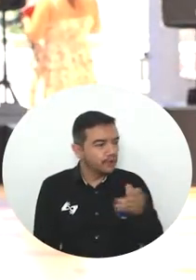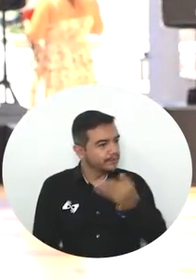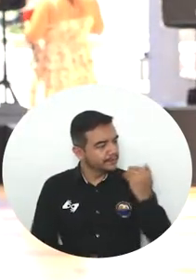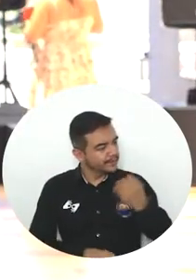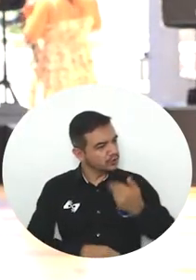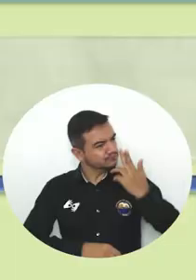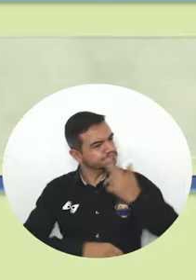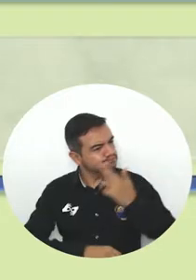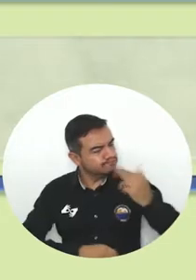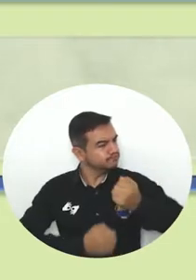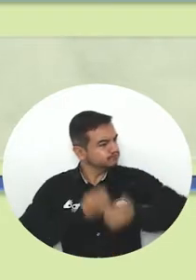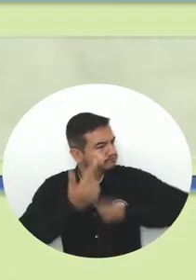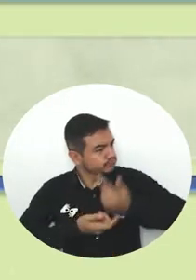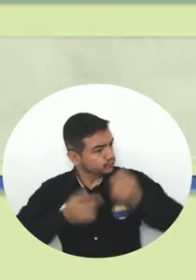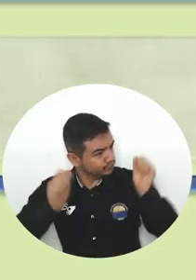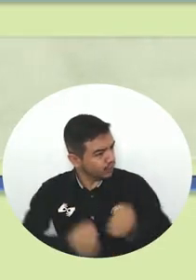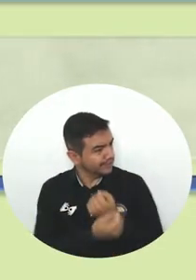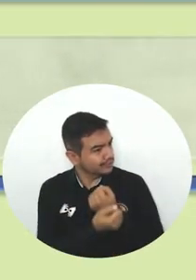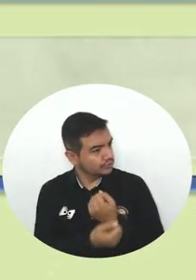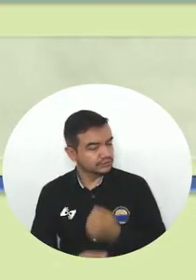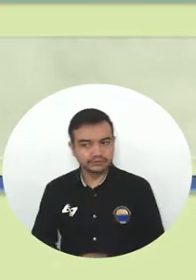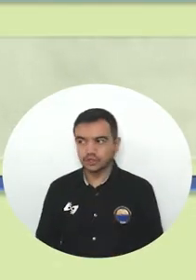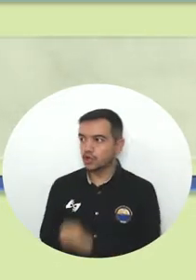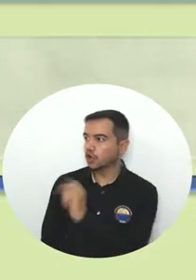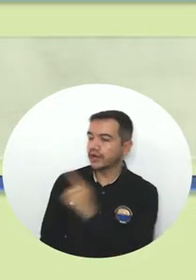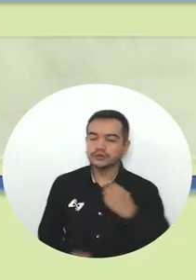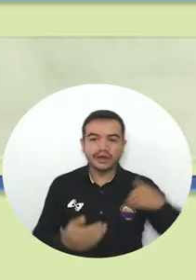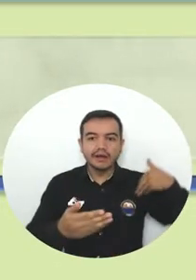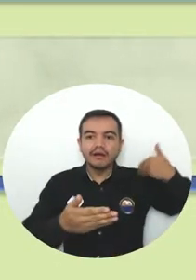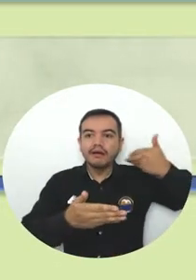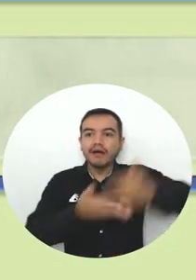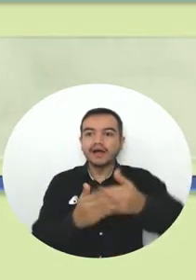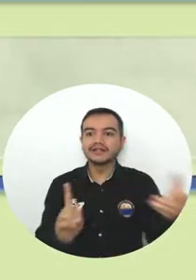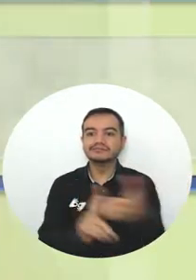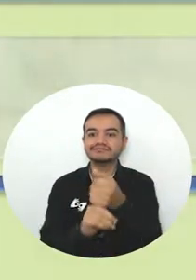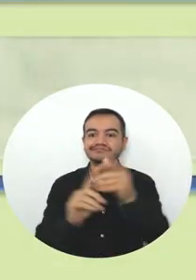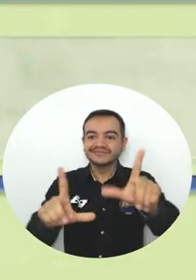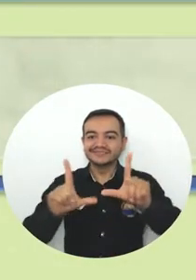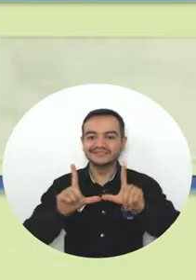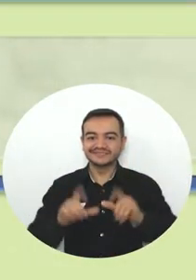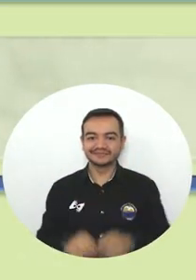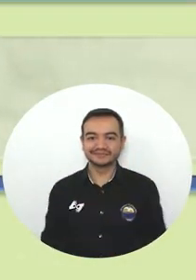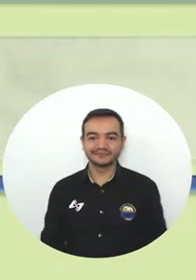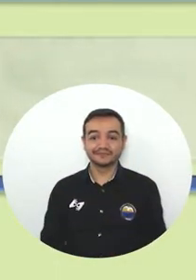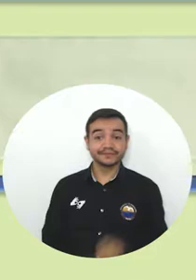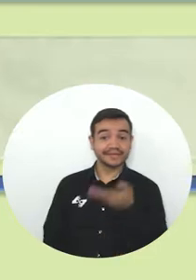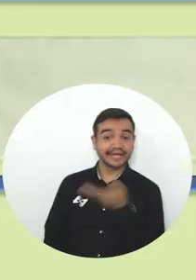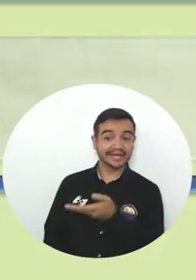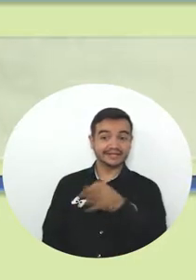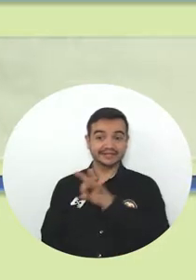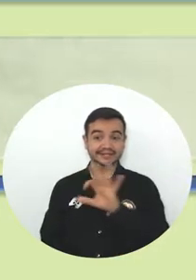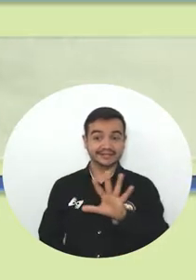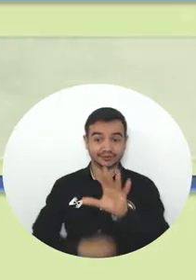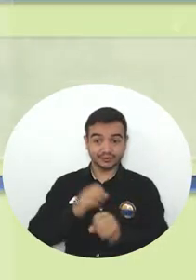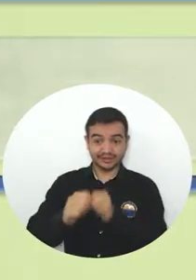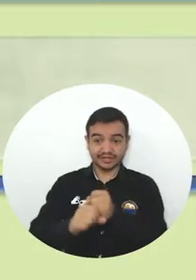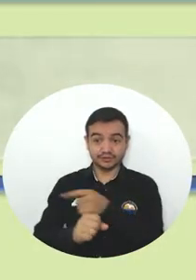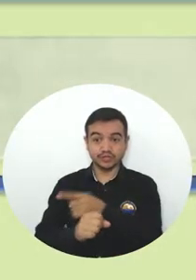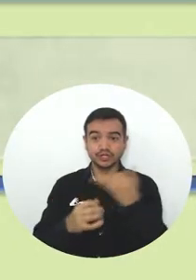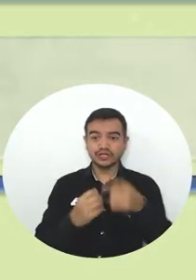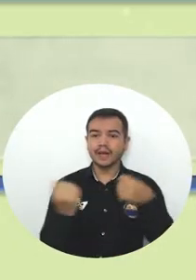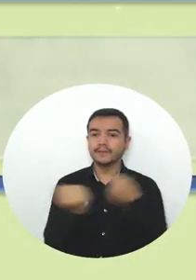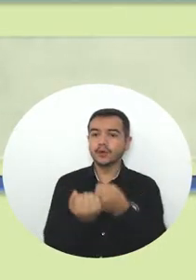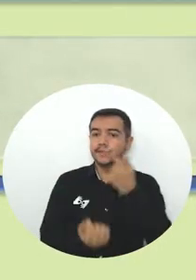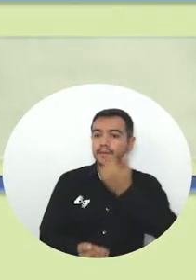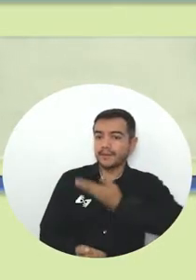ponle la dedicación, y este es el resultado de todo este sacrificio. A sus 35 años y con el apoyo de sus padres y esposa, Jorge